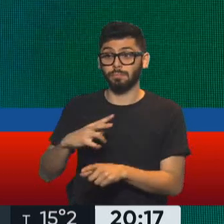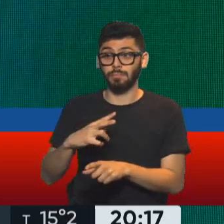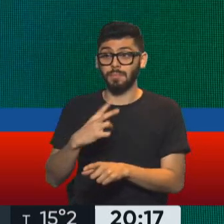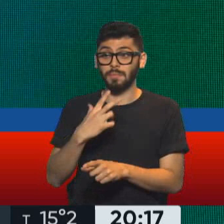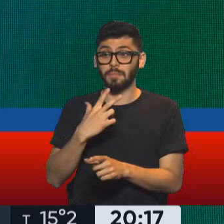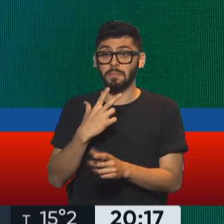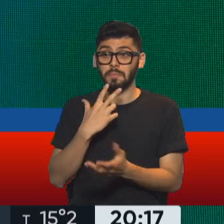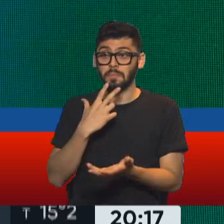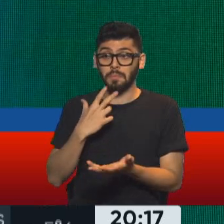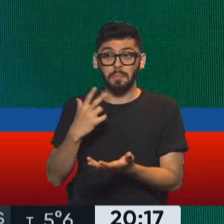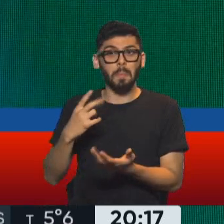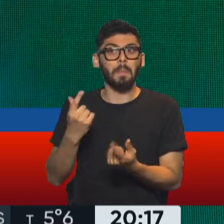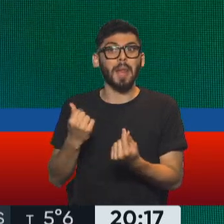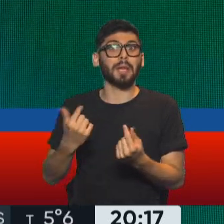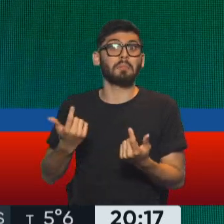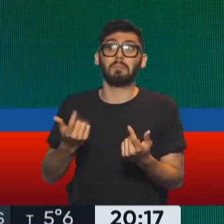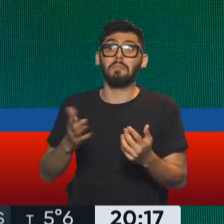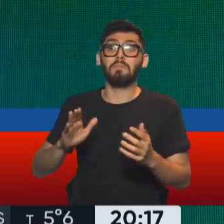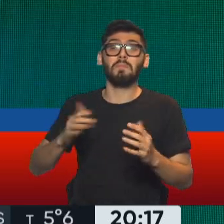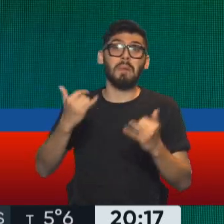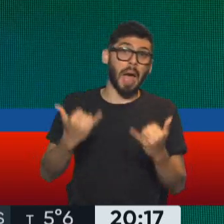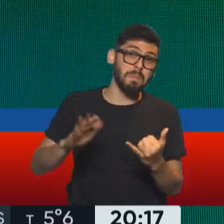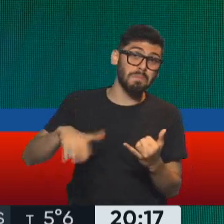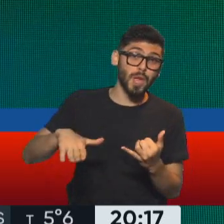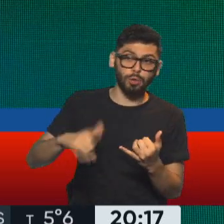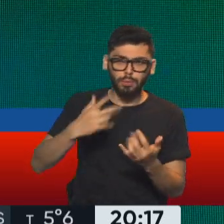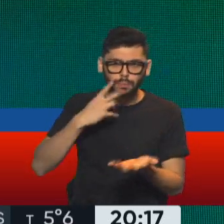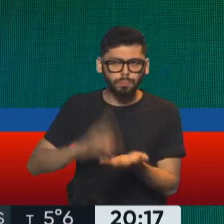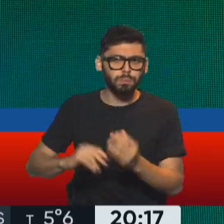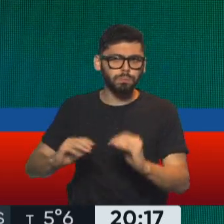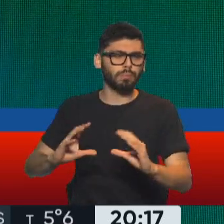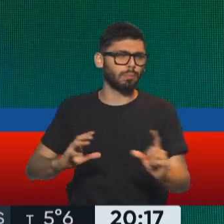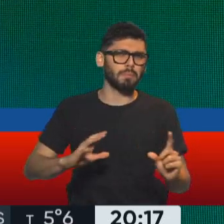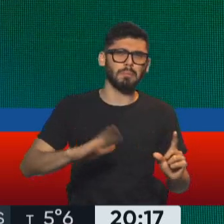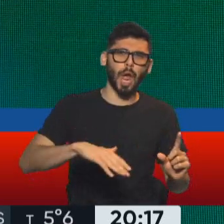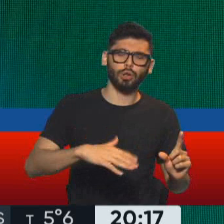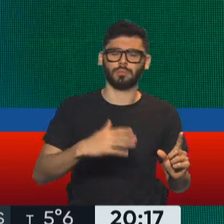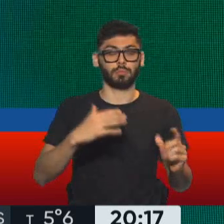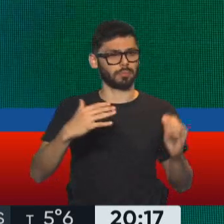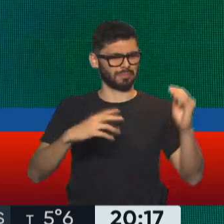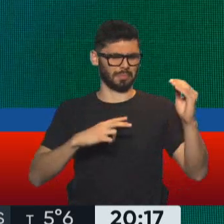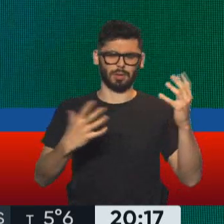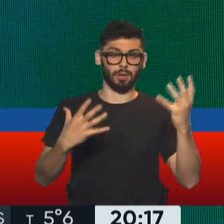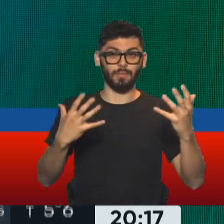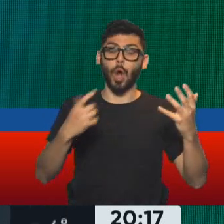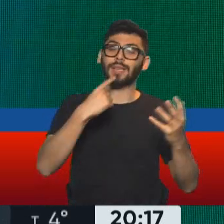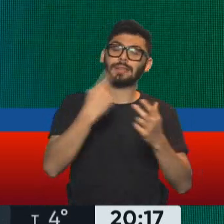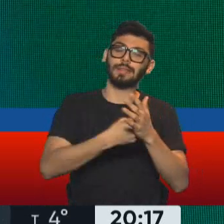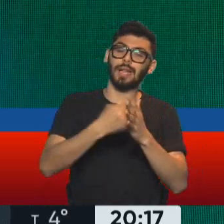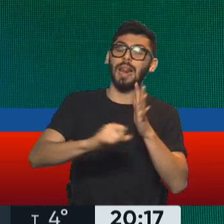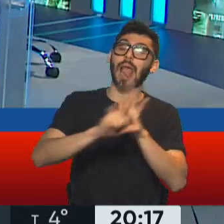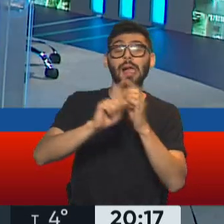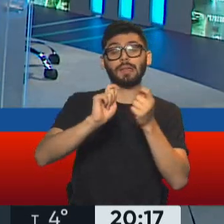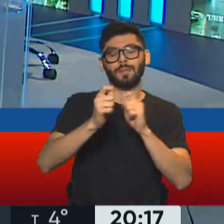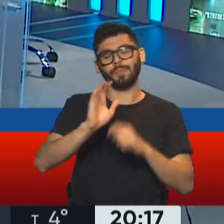impuestos, ¿no? Ha habido algunas modificaciones, pero lo que se demanda es una discusión de fondo, una nueva ley. Sí, pero